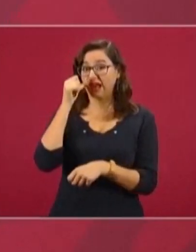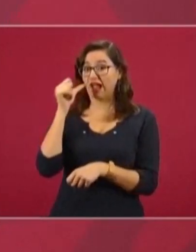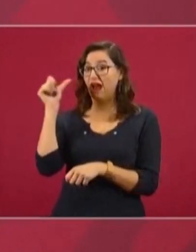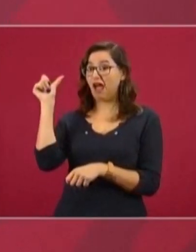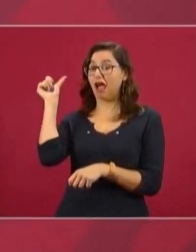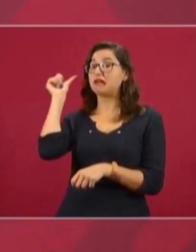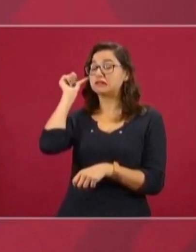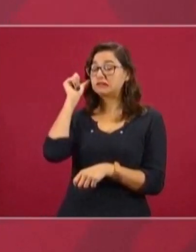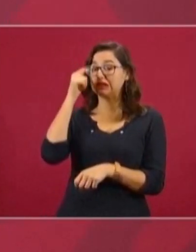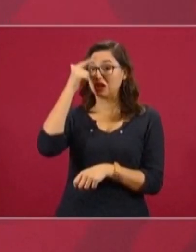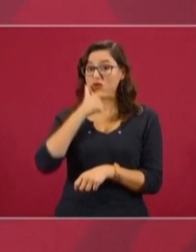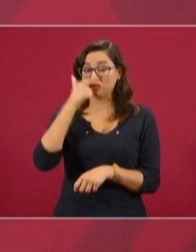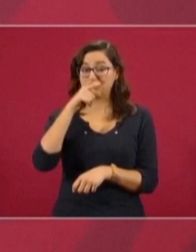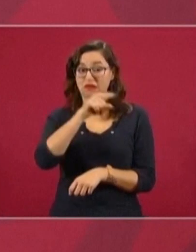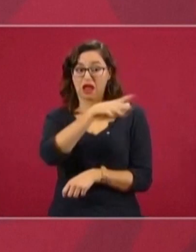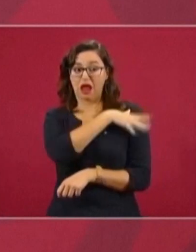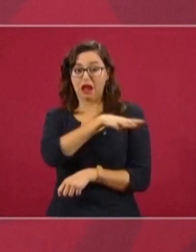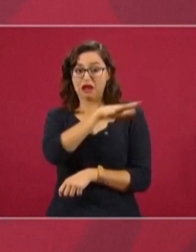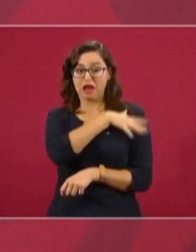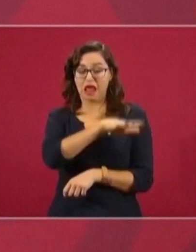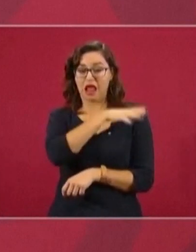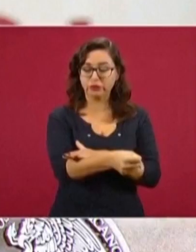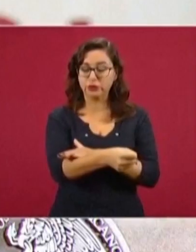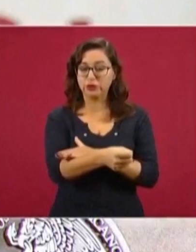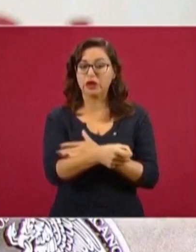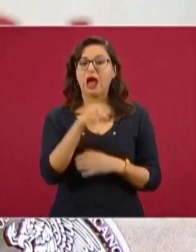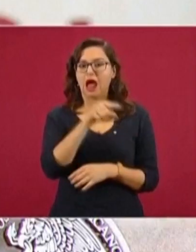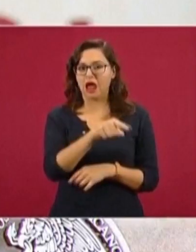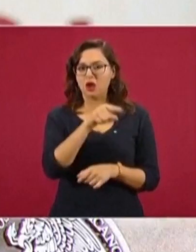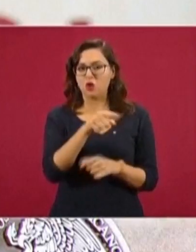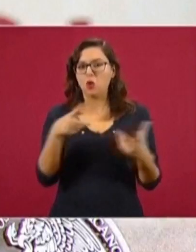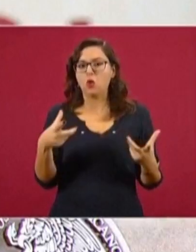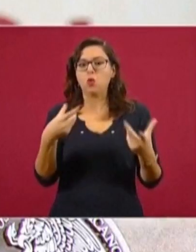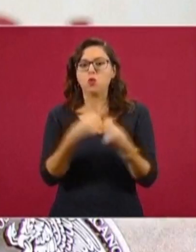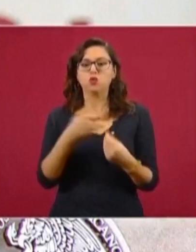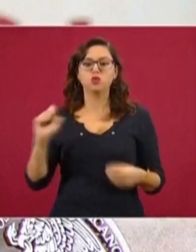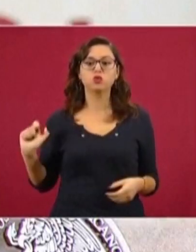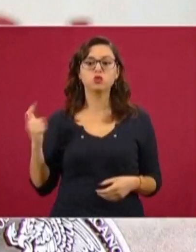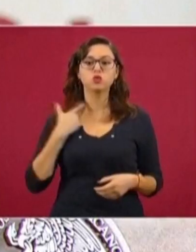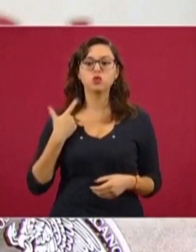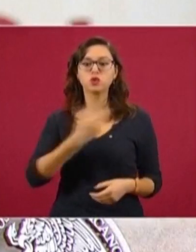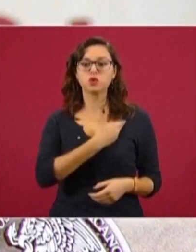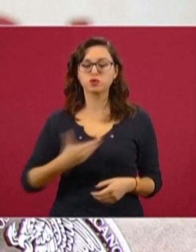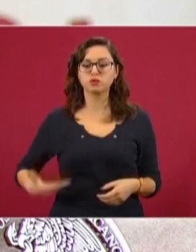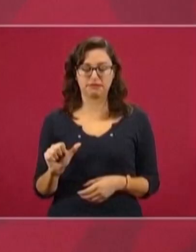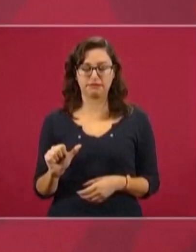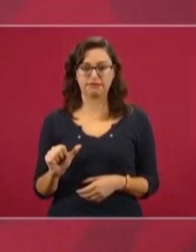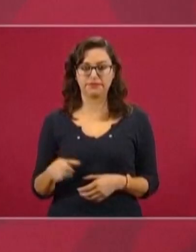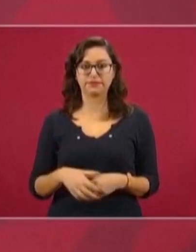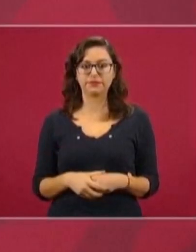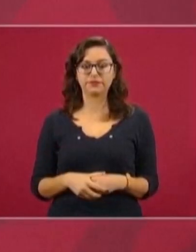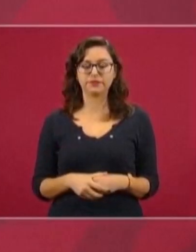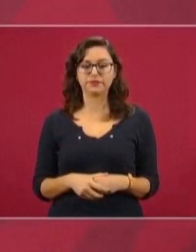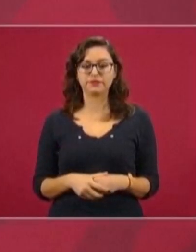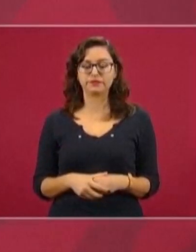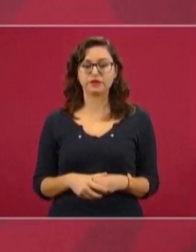México, Andrés Manuel López Obrador, dijo en su conferencia matutina que es un hecho muy lamentable que el secretario de Defensa sea